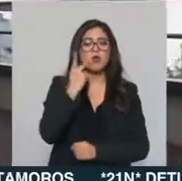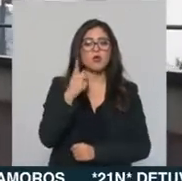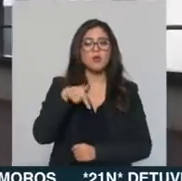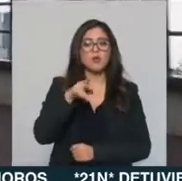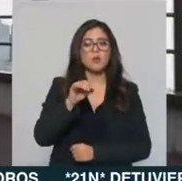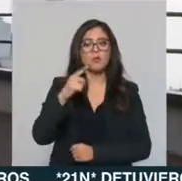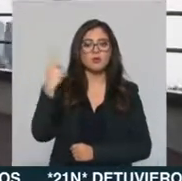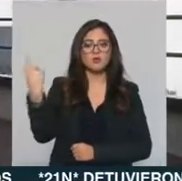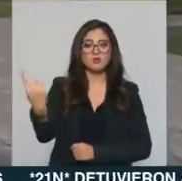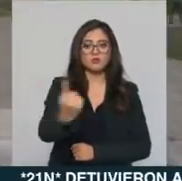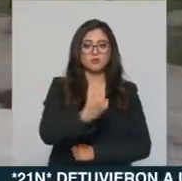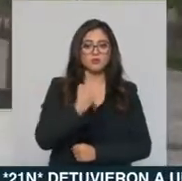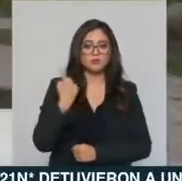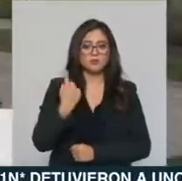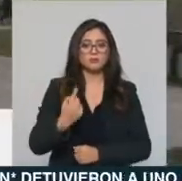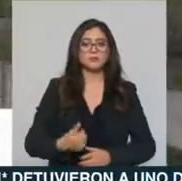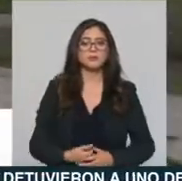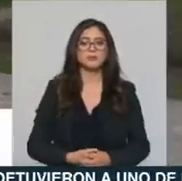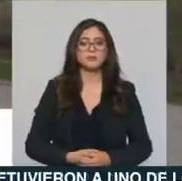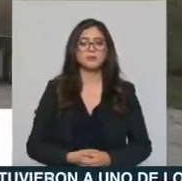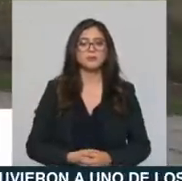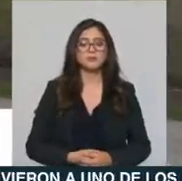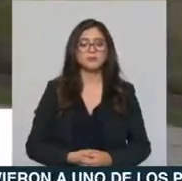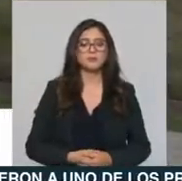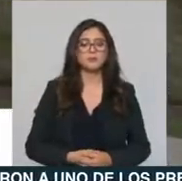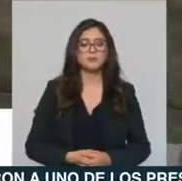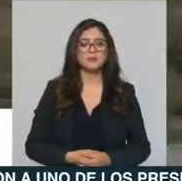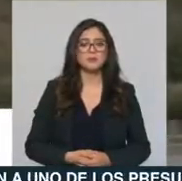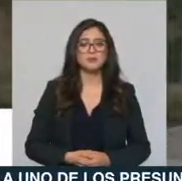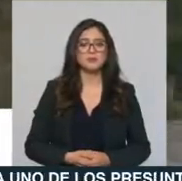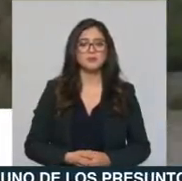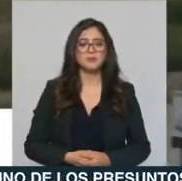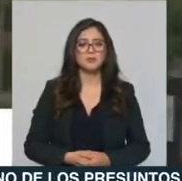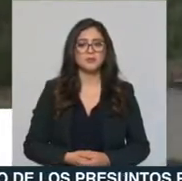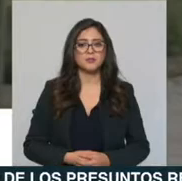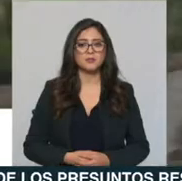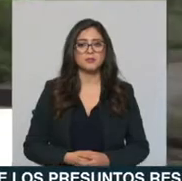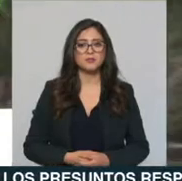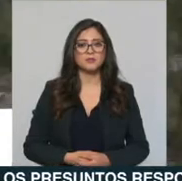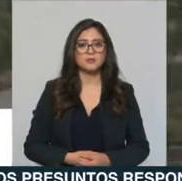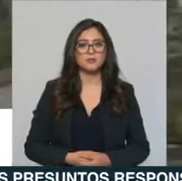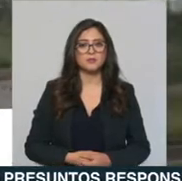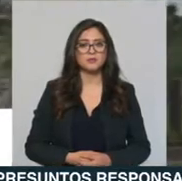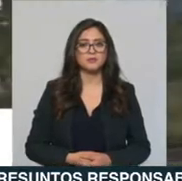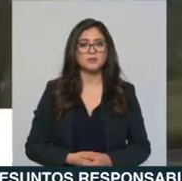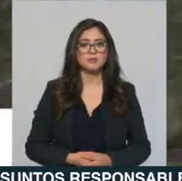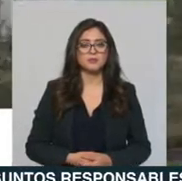circuito. Con imágenes de Liber Rodríguez, Eric Pinto, 21 Noticias.